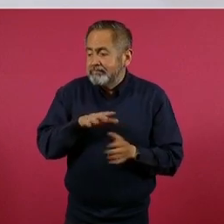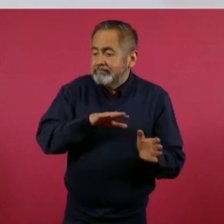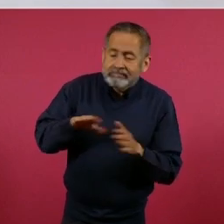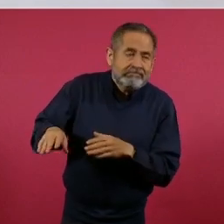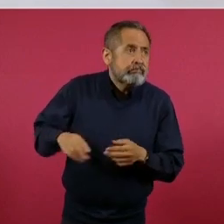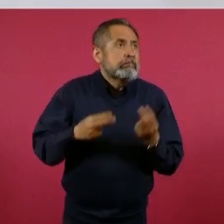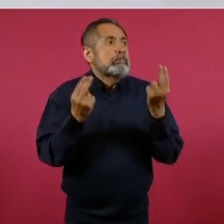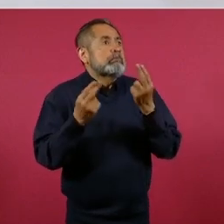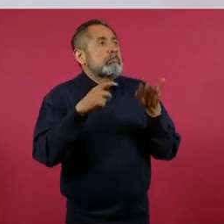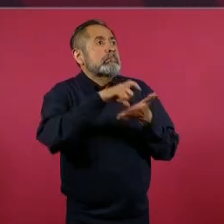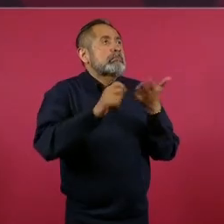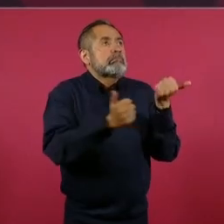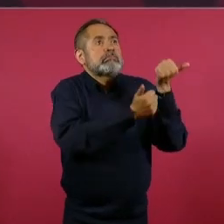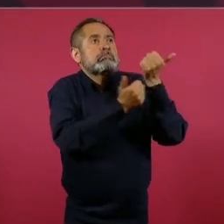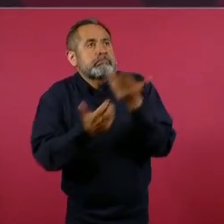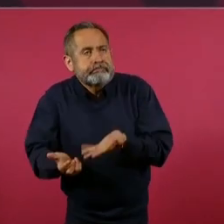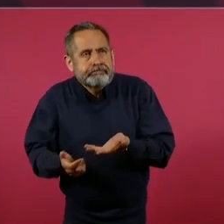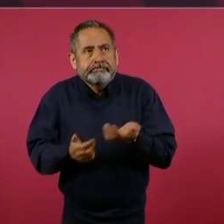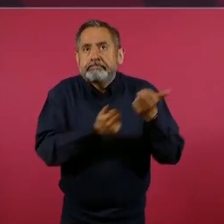granos básicos.